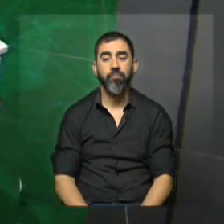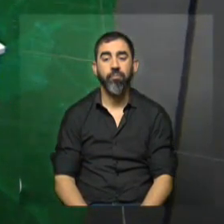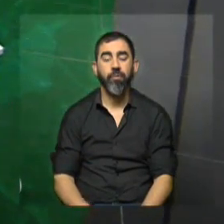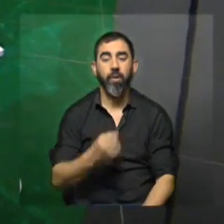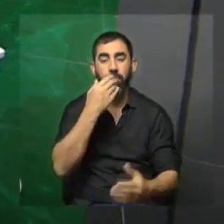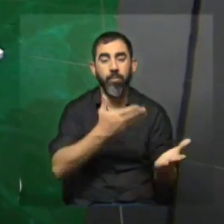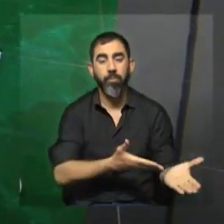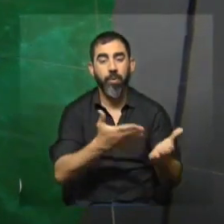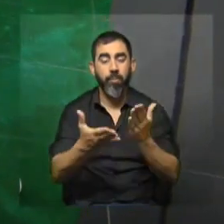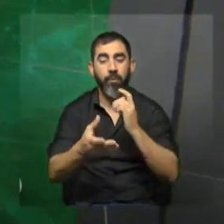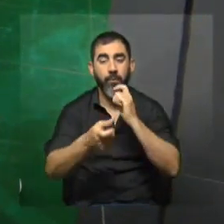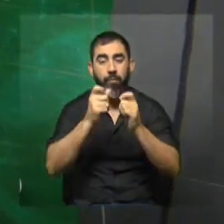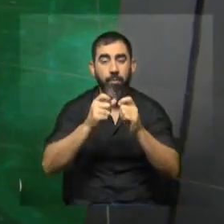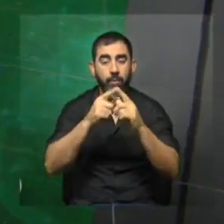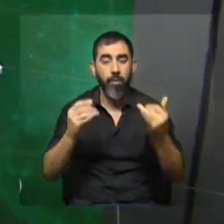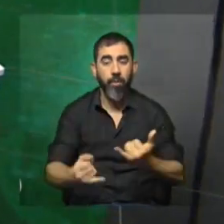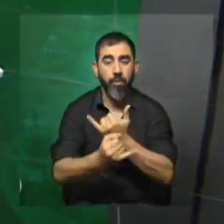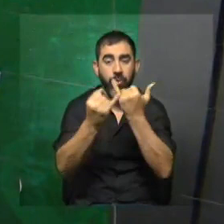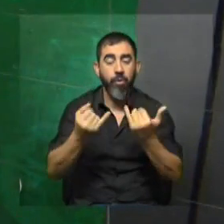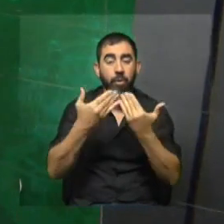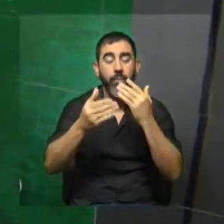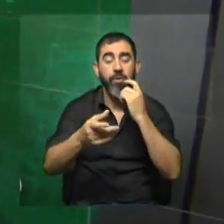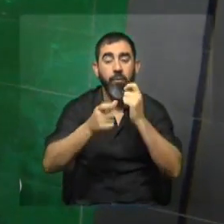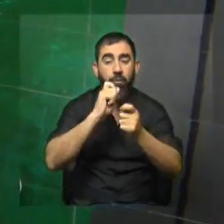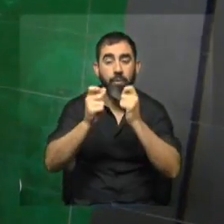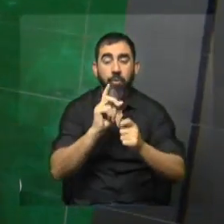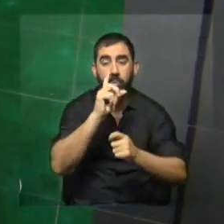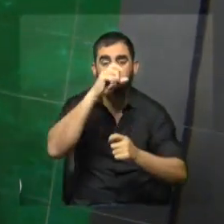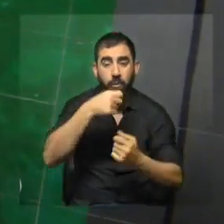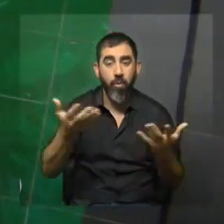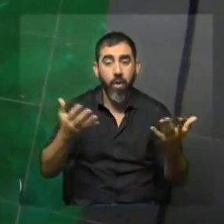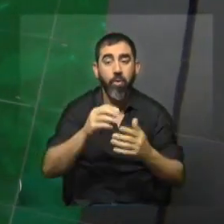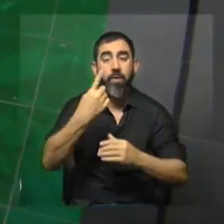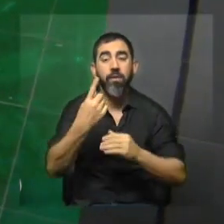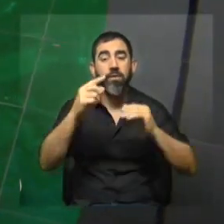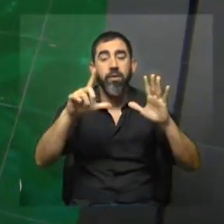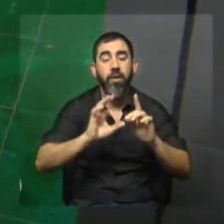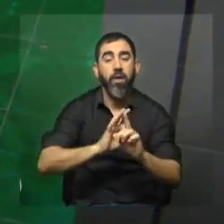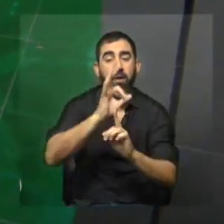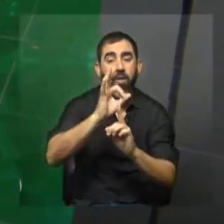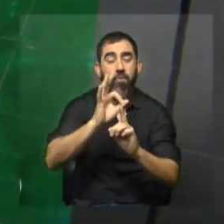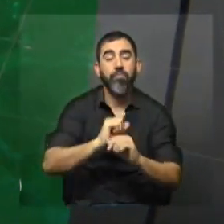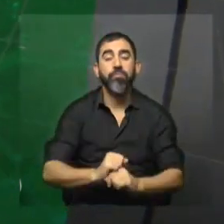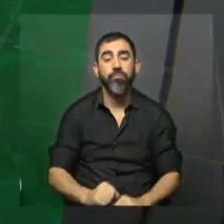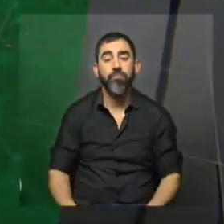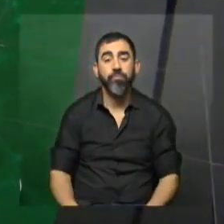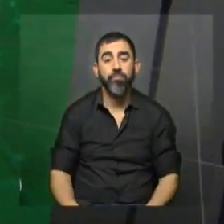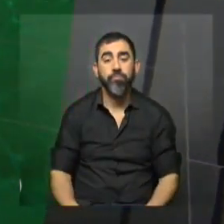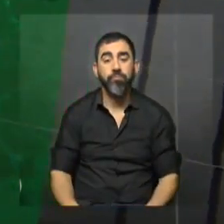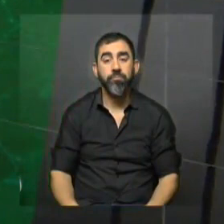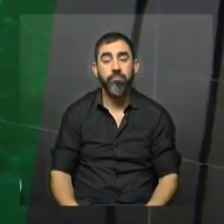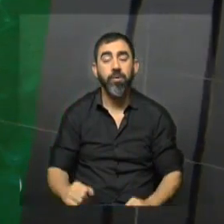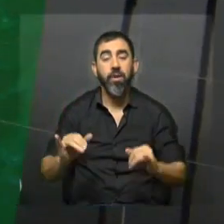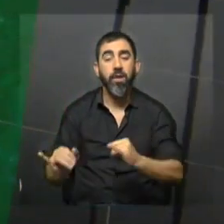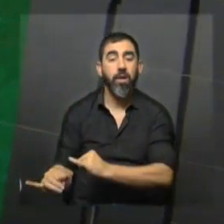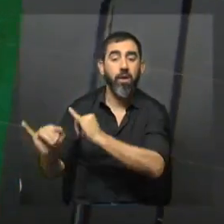¿Cómo están? Bienvenidas, bienvenidos a MBD Noticias. Comenzamos el informativo desde Montevideo con 17 grados a esta hora y según Inumet, el